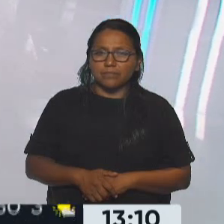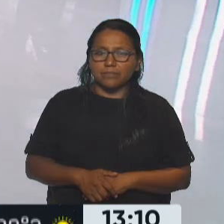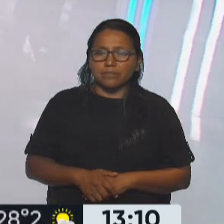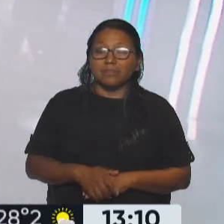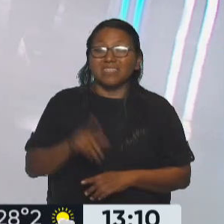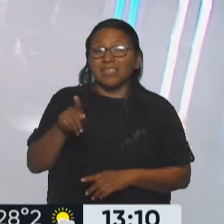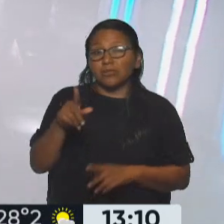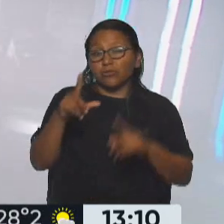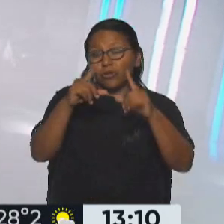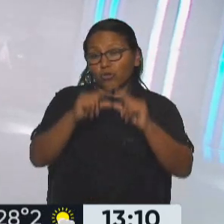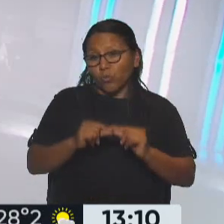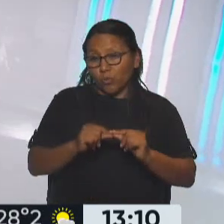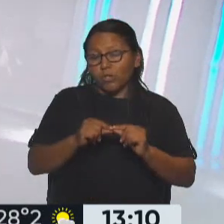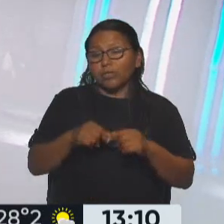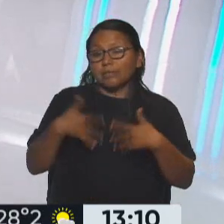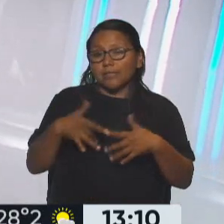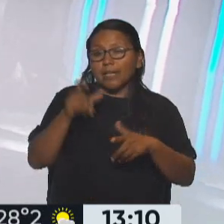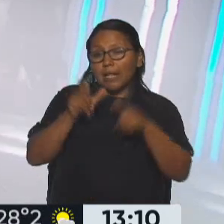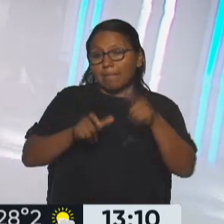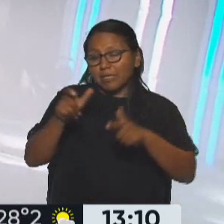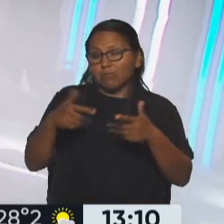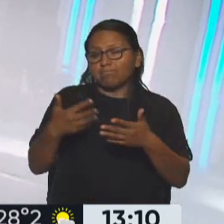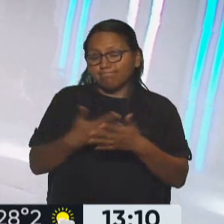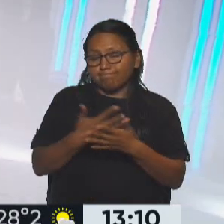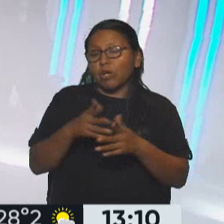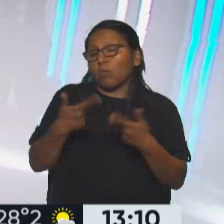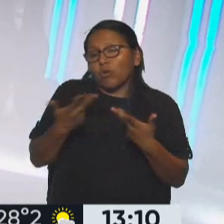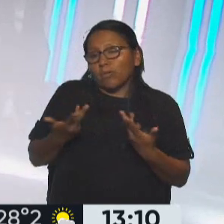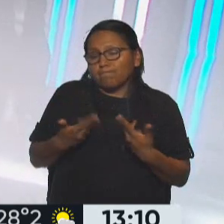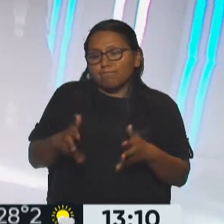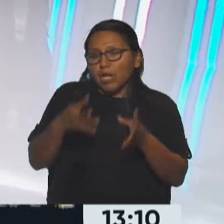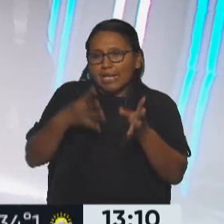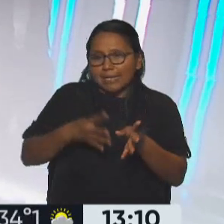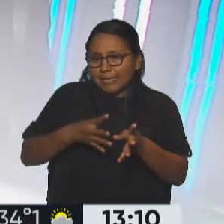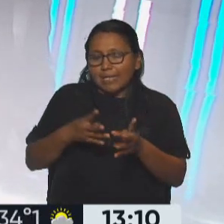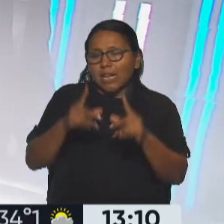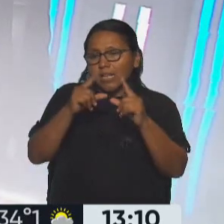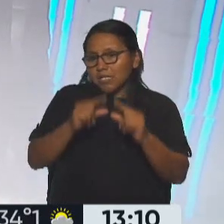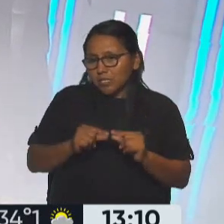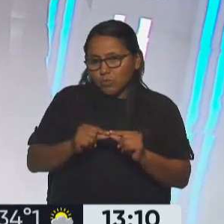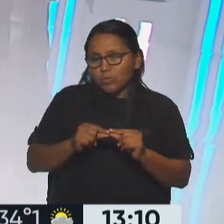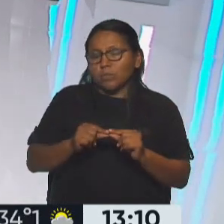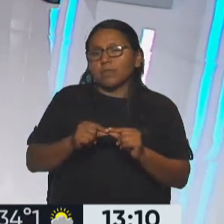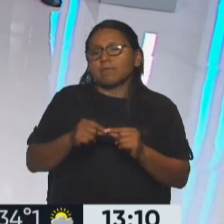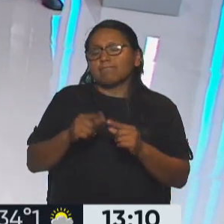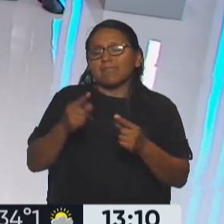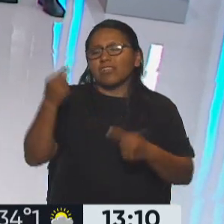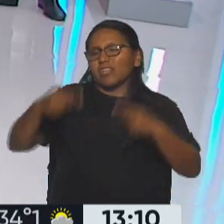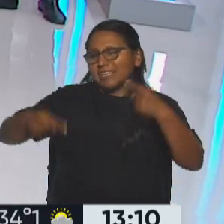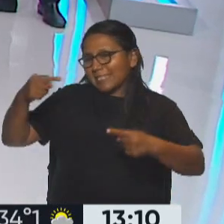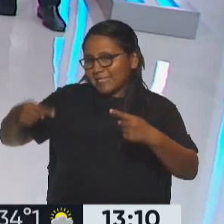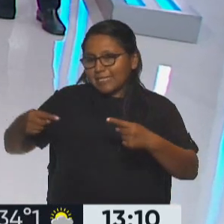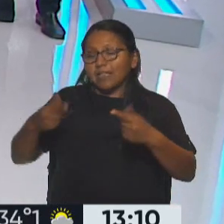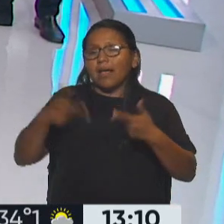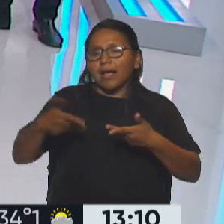Son las cifras, estos son los costos humanos de la guerra, como en todo conflicto bélico, por supuesto, las cifras difieren de una fuente a otra fuente. Bueno,